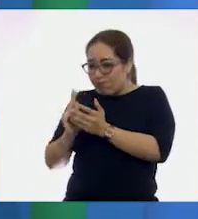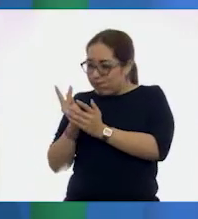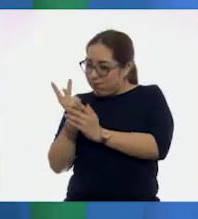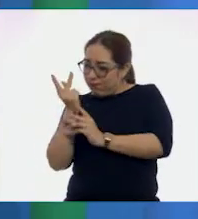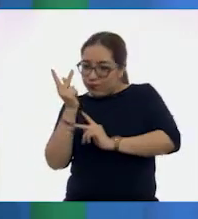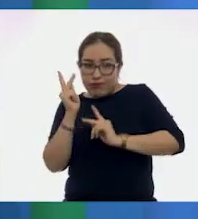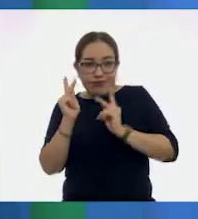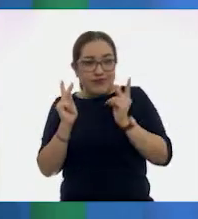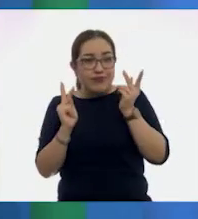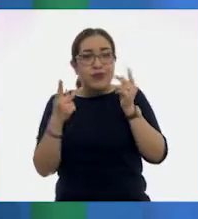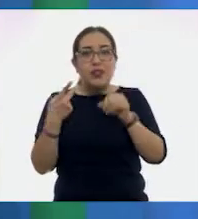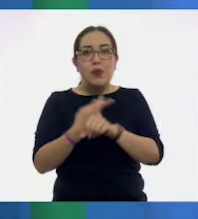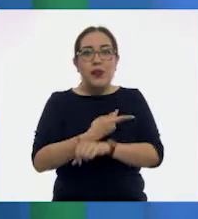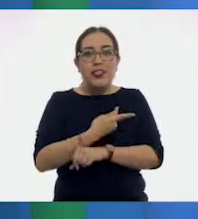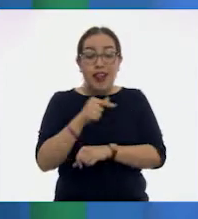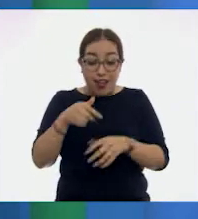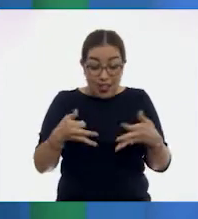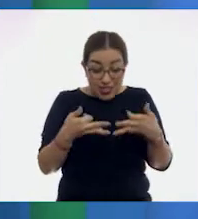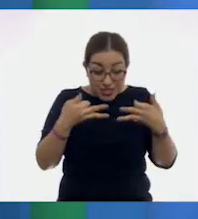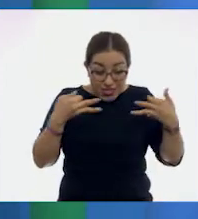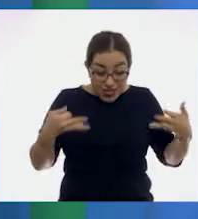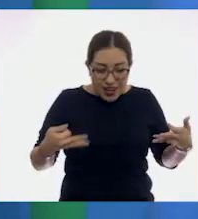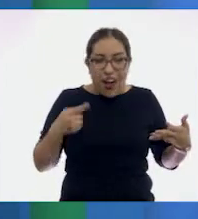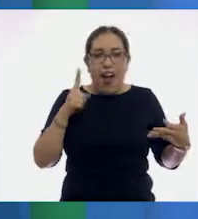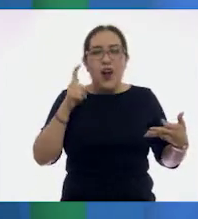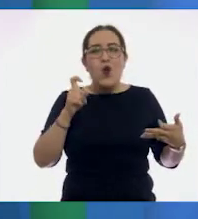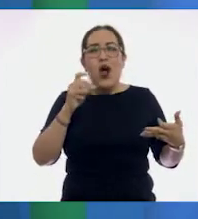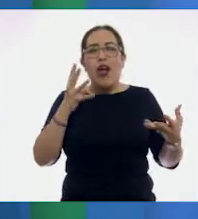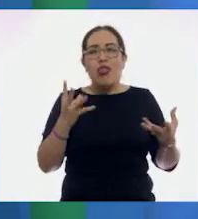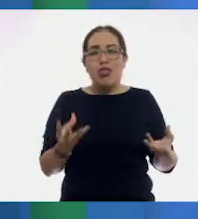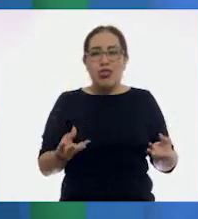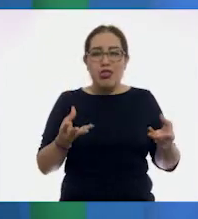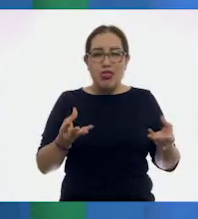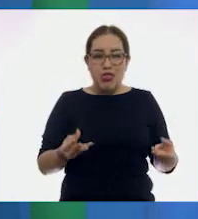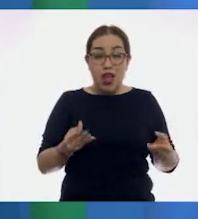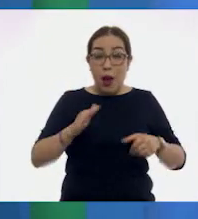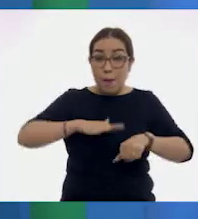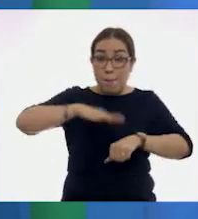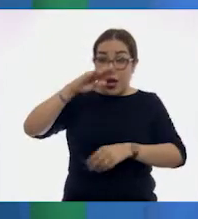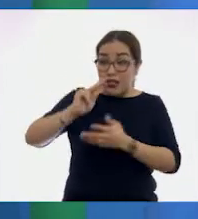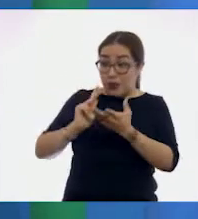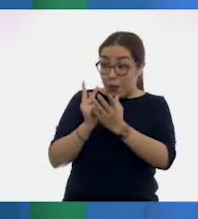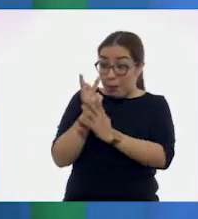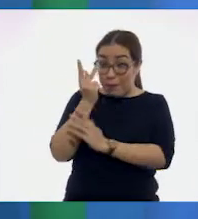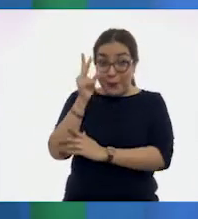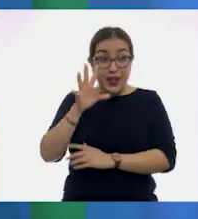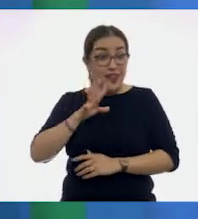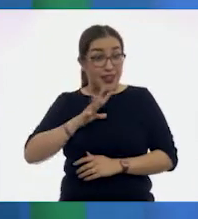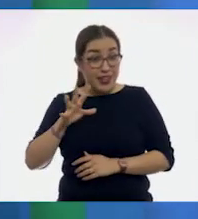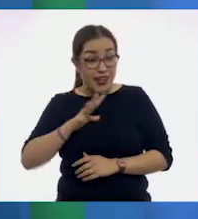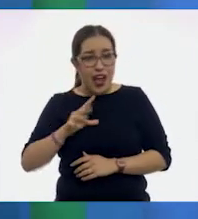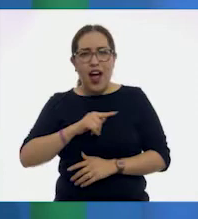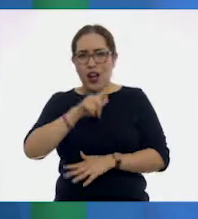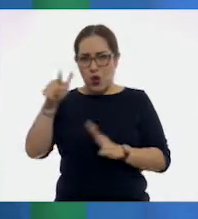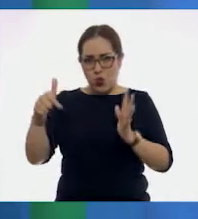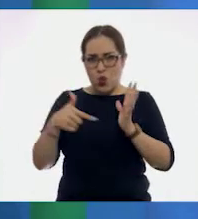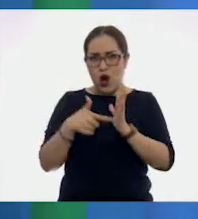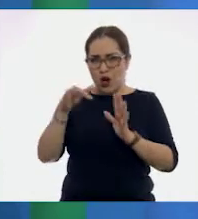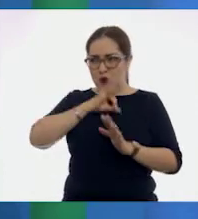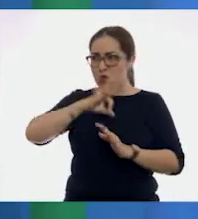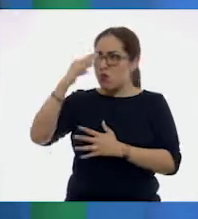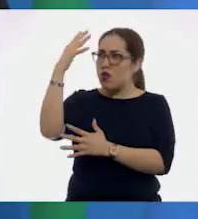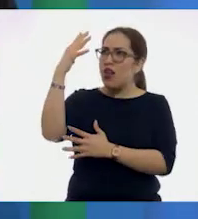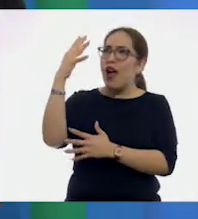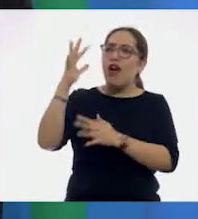humedad y que no se erosione. Si crecen más plantas, hay lugares con sombra donde se pueden refugiar los